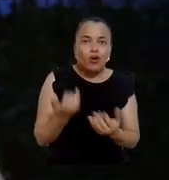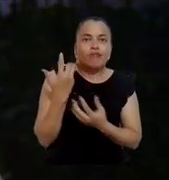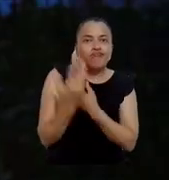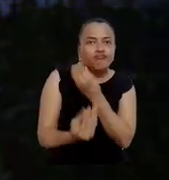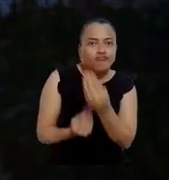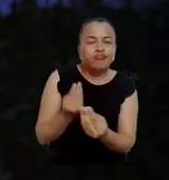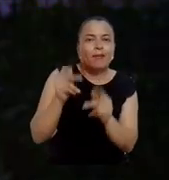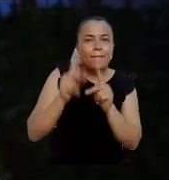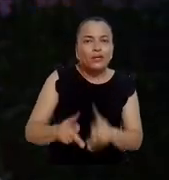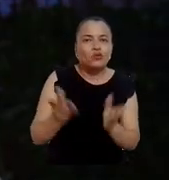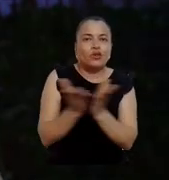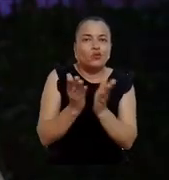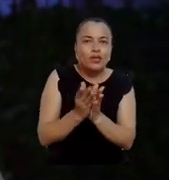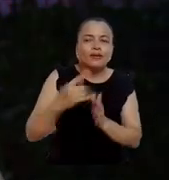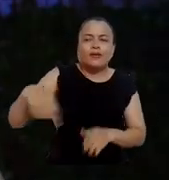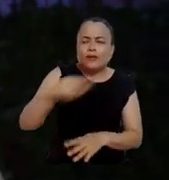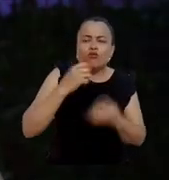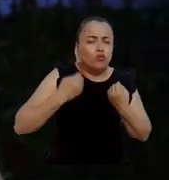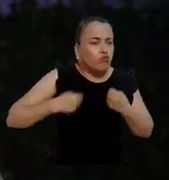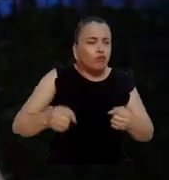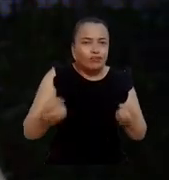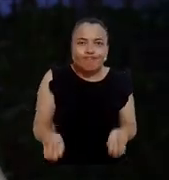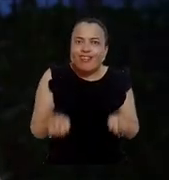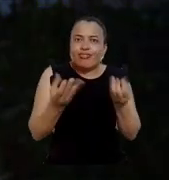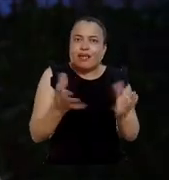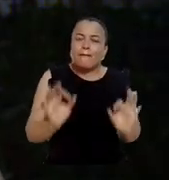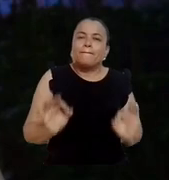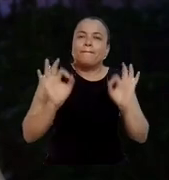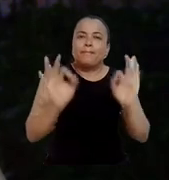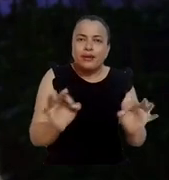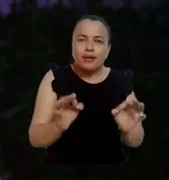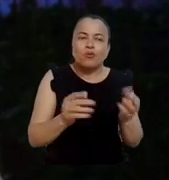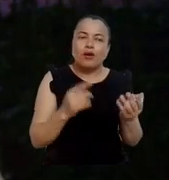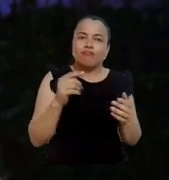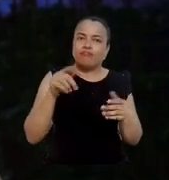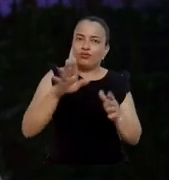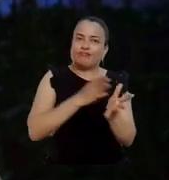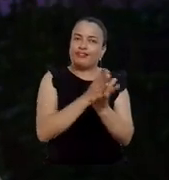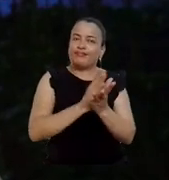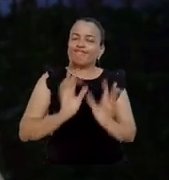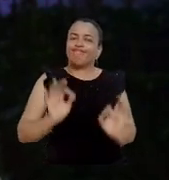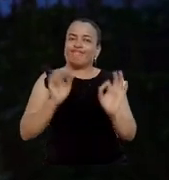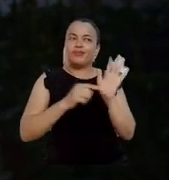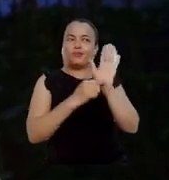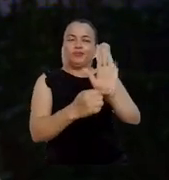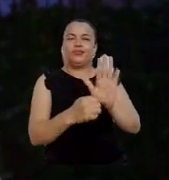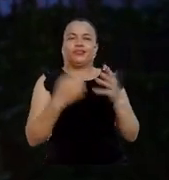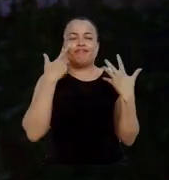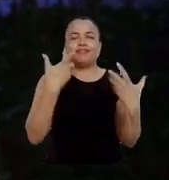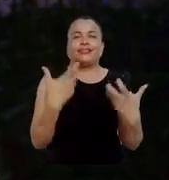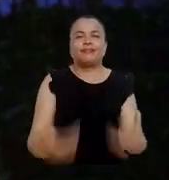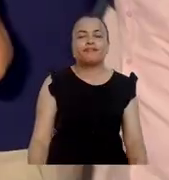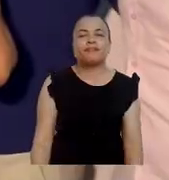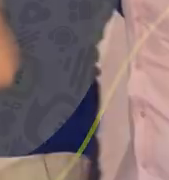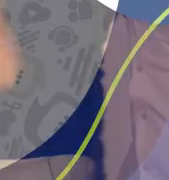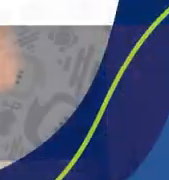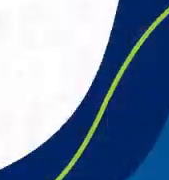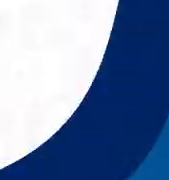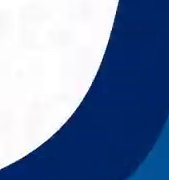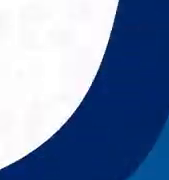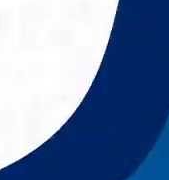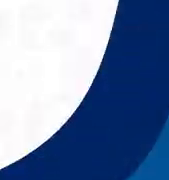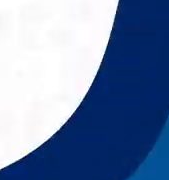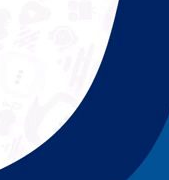fortaleciendo. Siempre tenemos unas generaciones de estudiantes que la dan todas. Entregan todo por resaltar a nuestro bello programa.